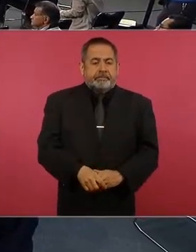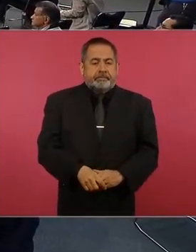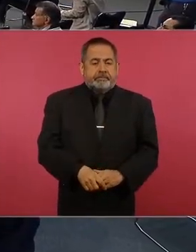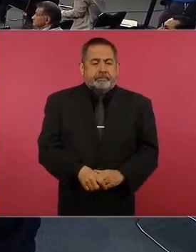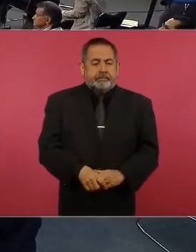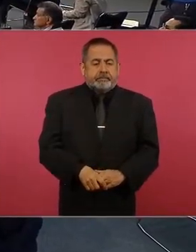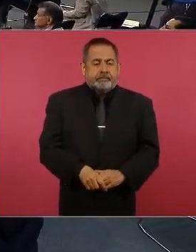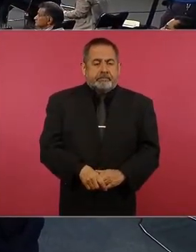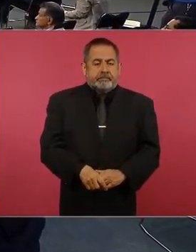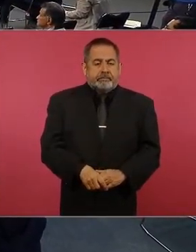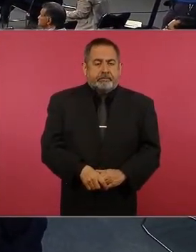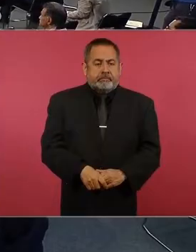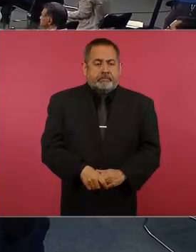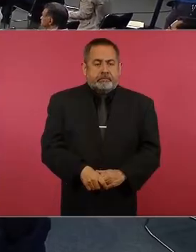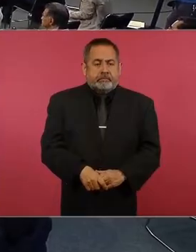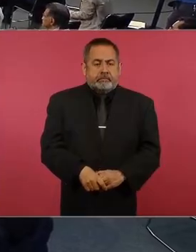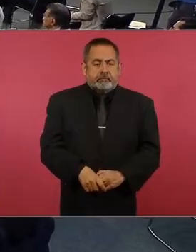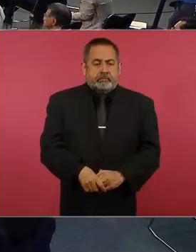¿Mande?